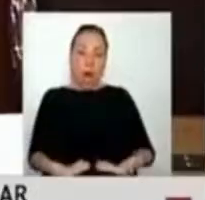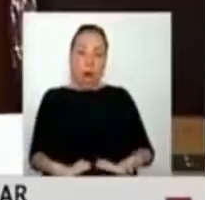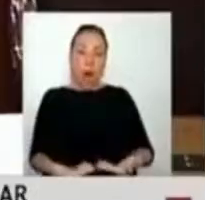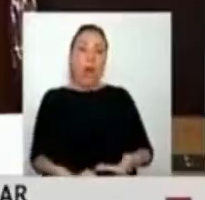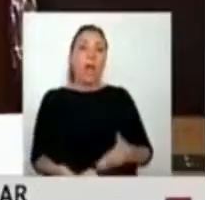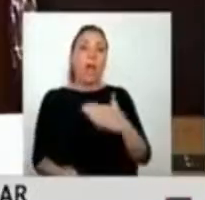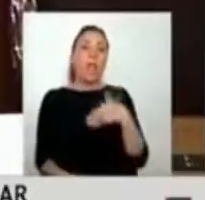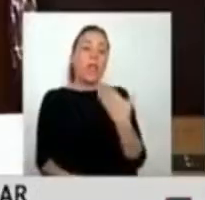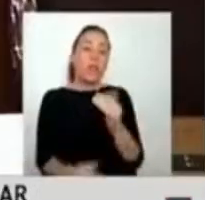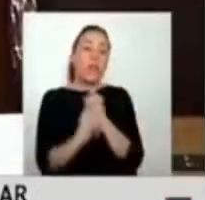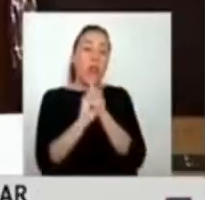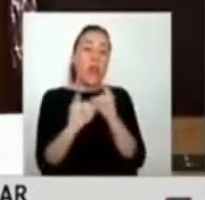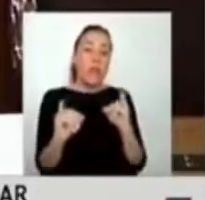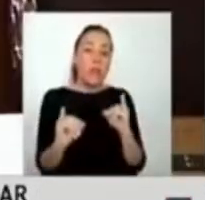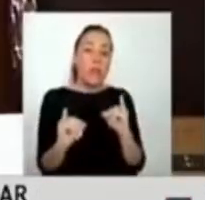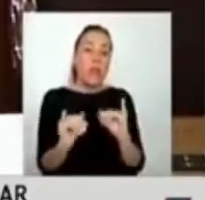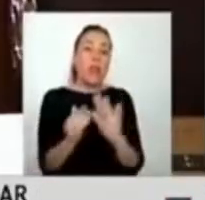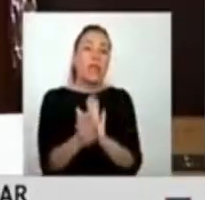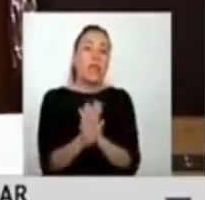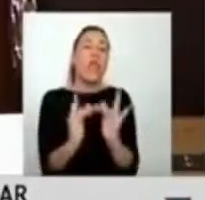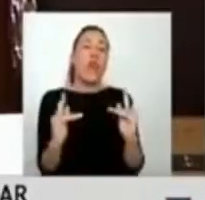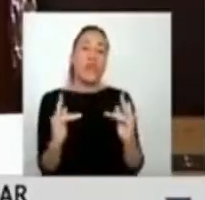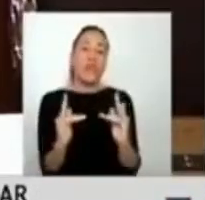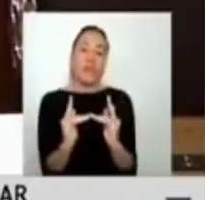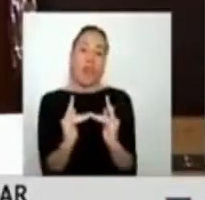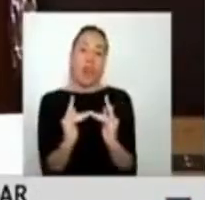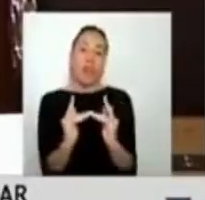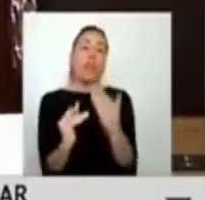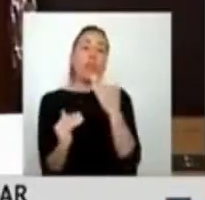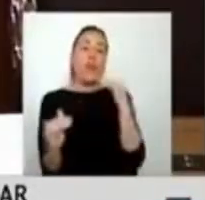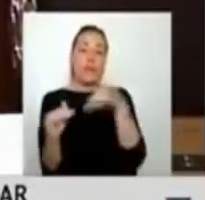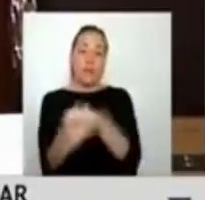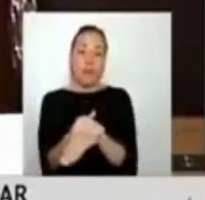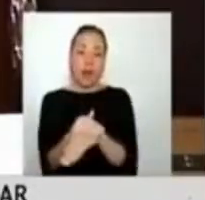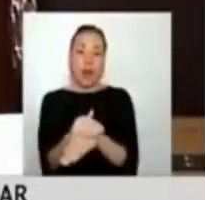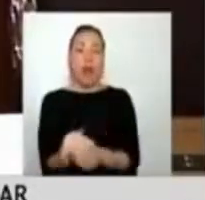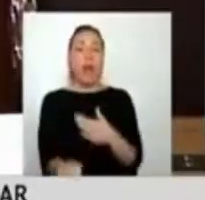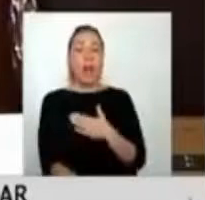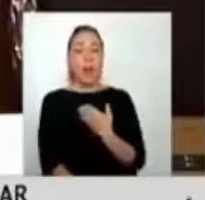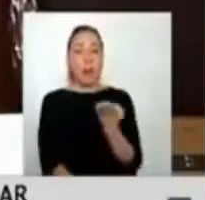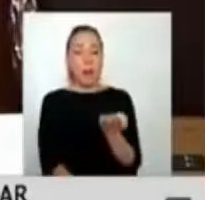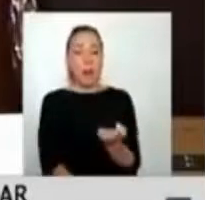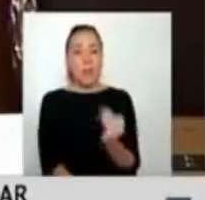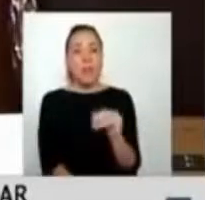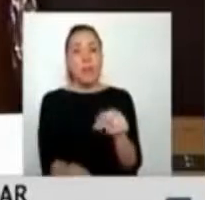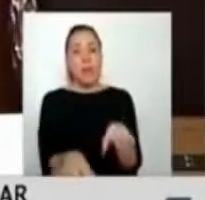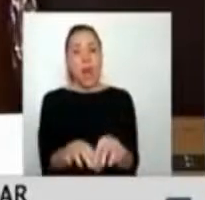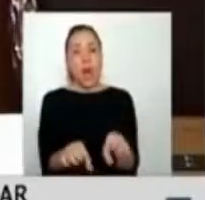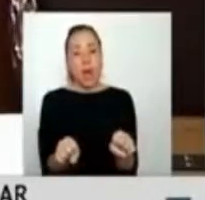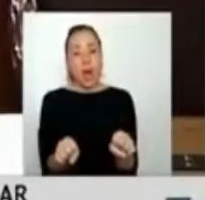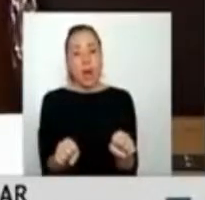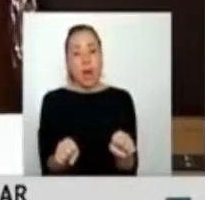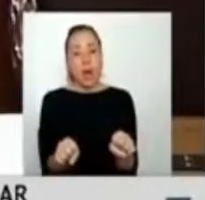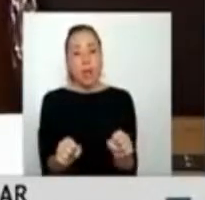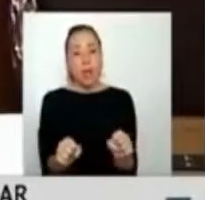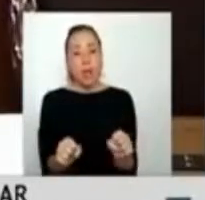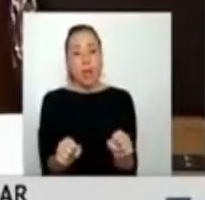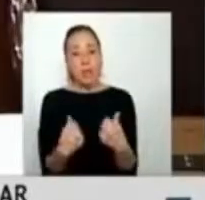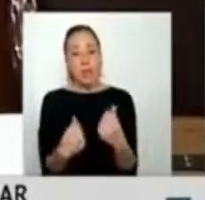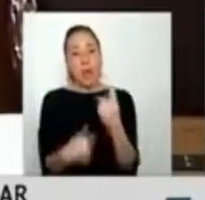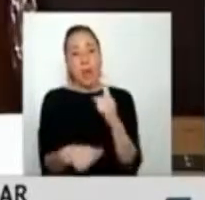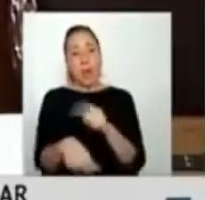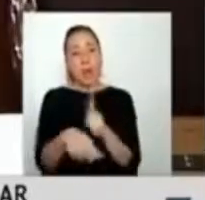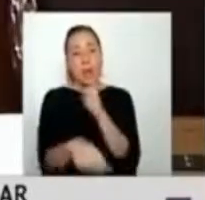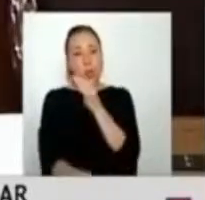etcétera, donde se expone sobre algún tema en particular o sobre las actuaciones